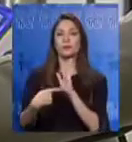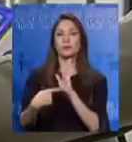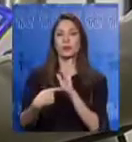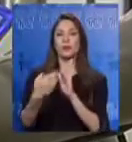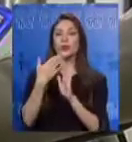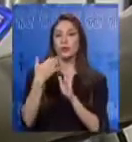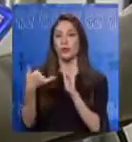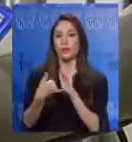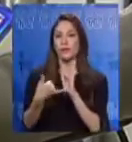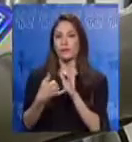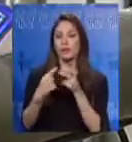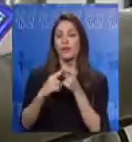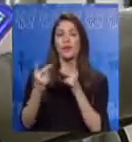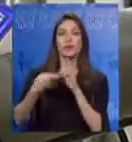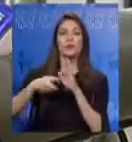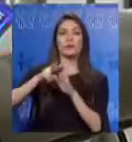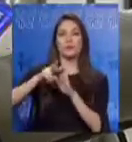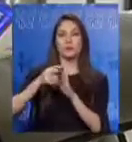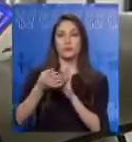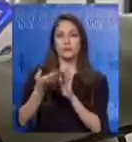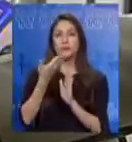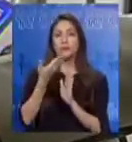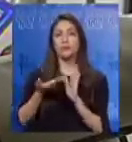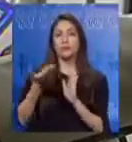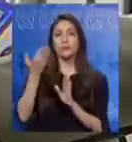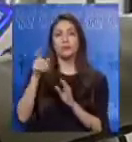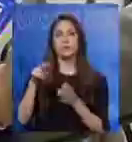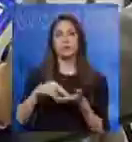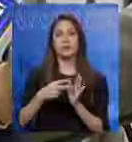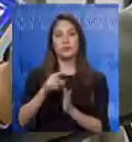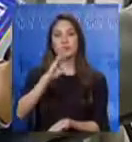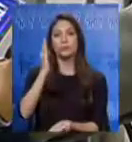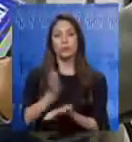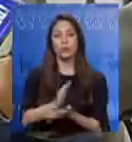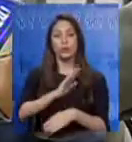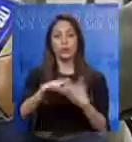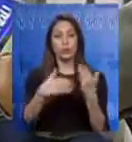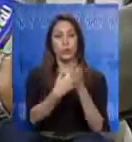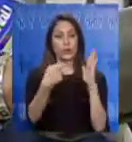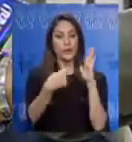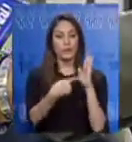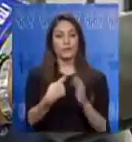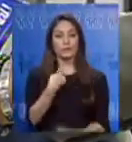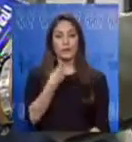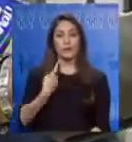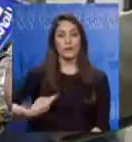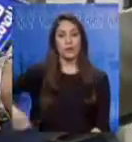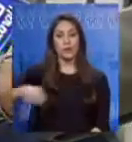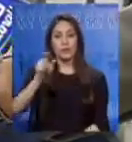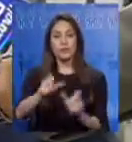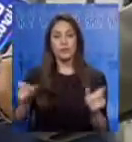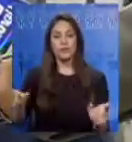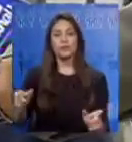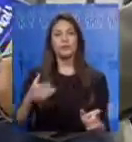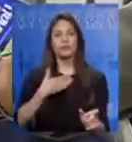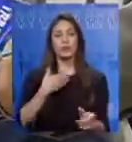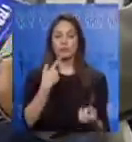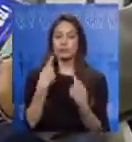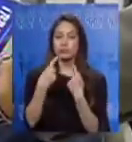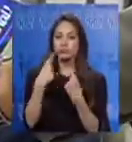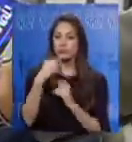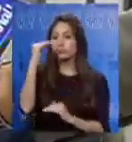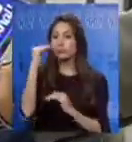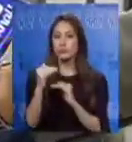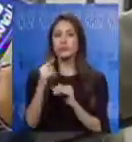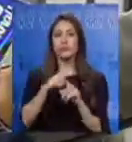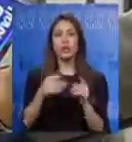IVA, como las salvaguardas, por ejemplo, que ya se van a eliminar. Todo impuesto que afecte nocivamente a la ciudadanía, lo conversamos y lo bajamos, y